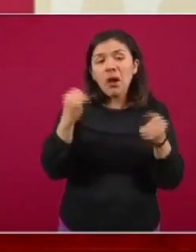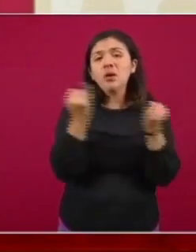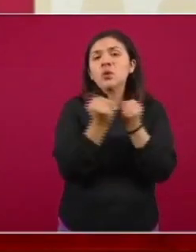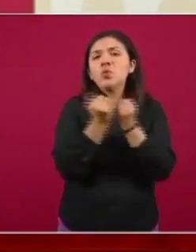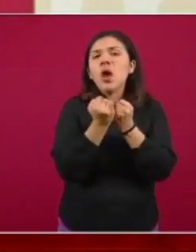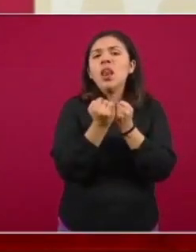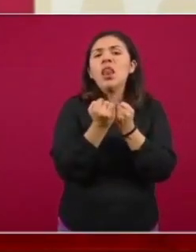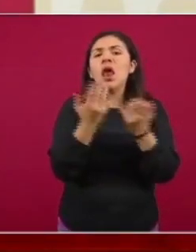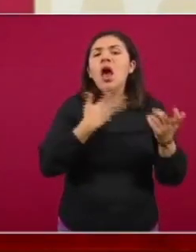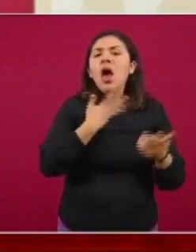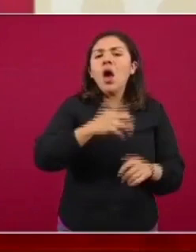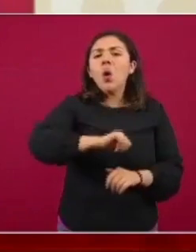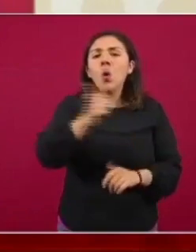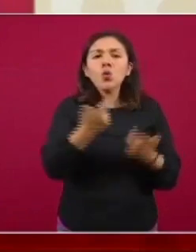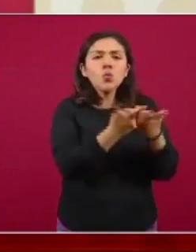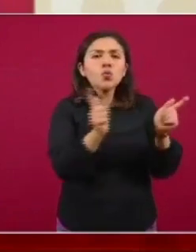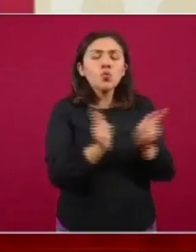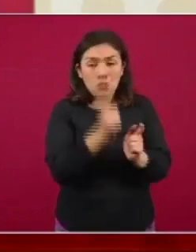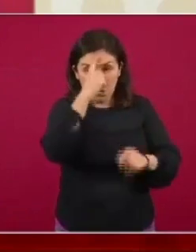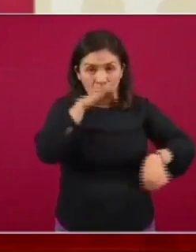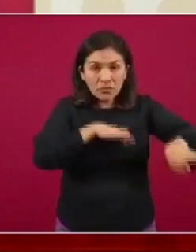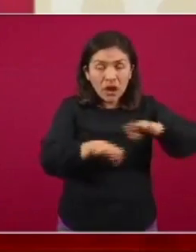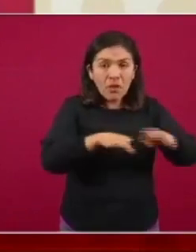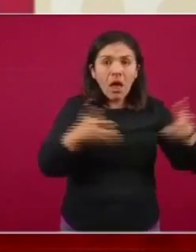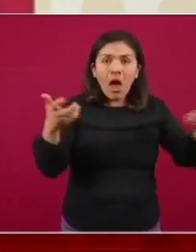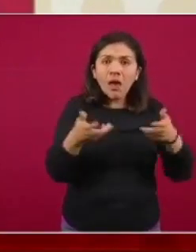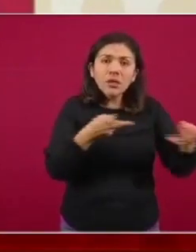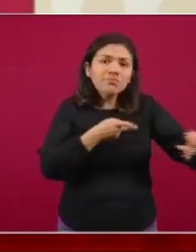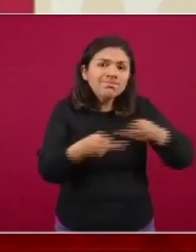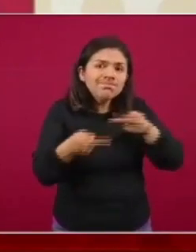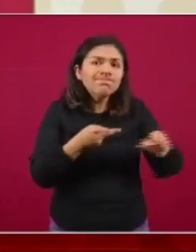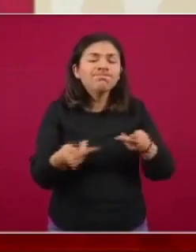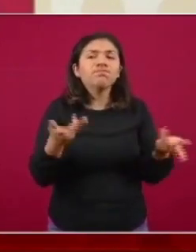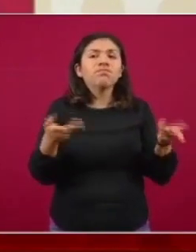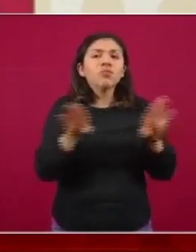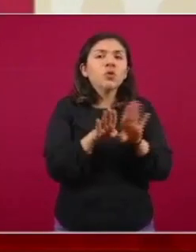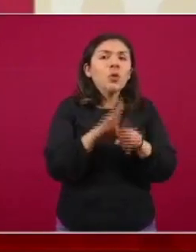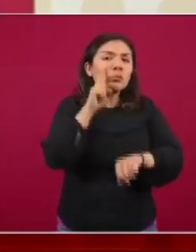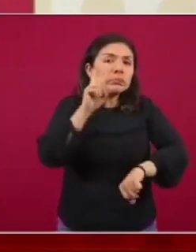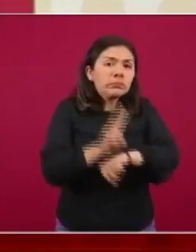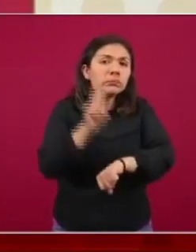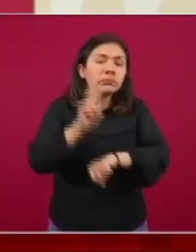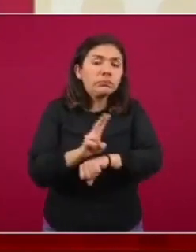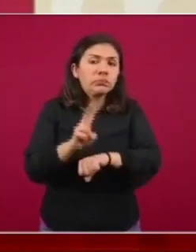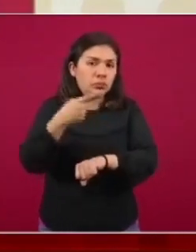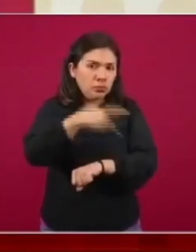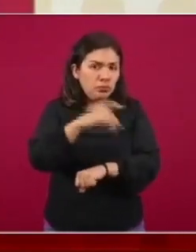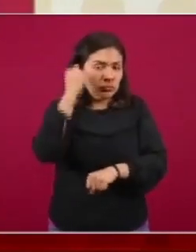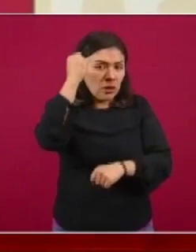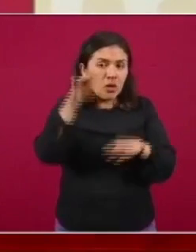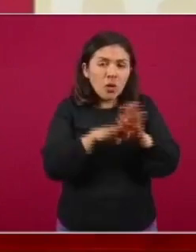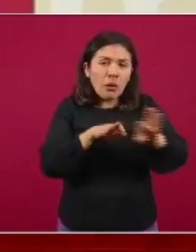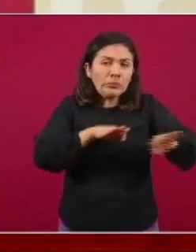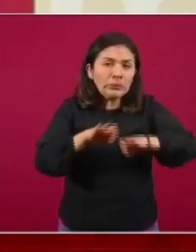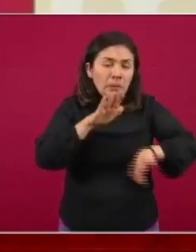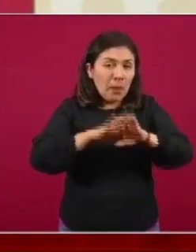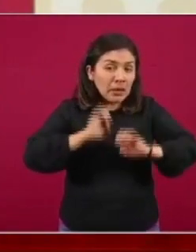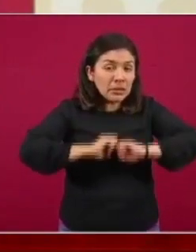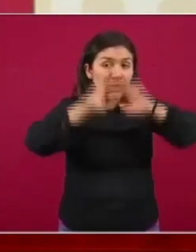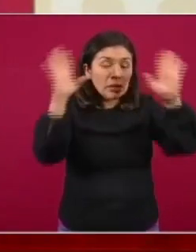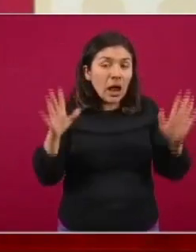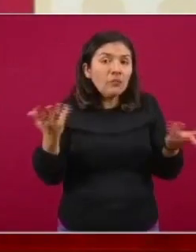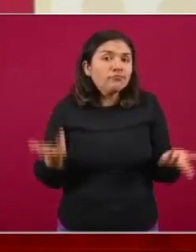también un grupo operativo que está organizándose y tiene un plan operativo muy claro.